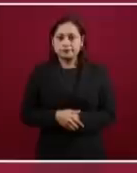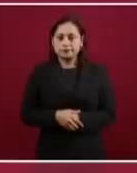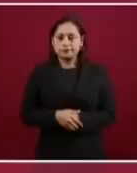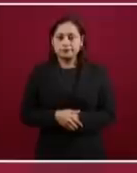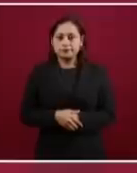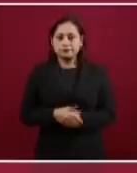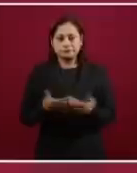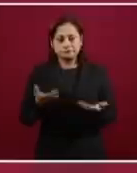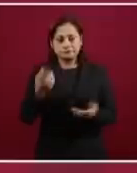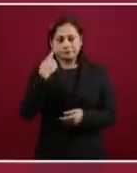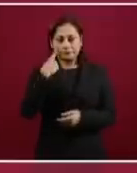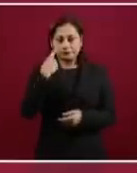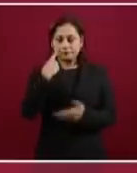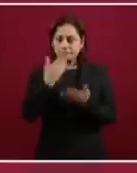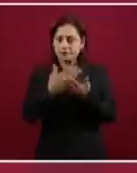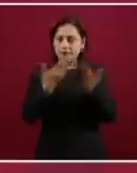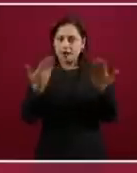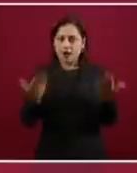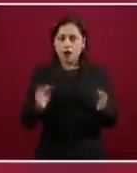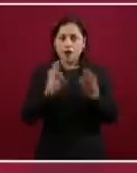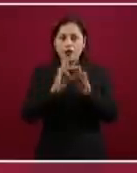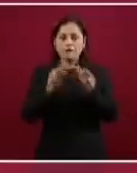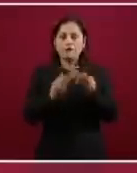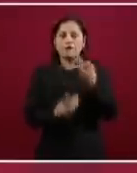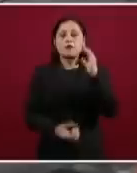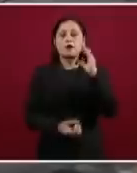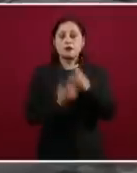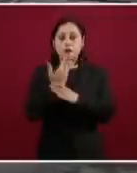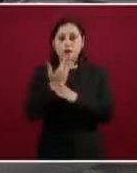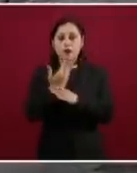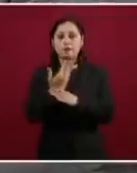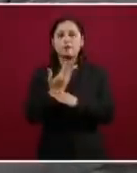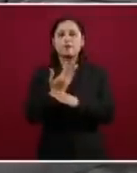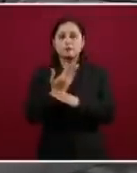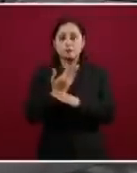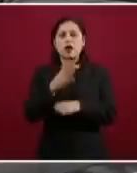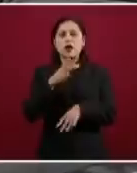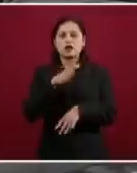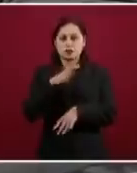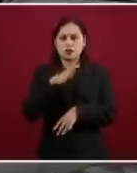De otra manera, sigue lo que se conocía como el Procampo,